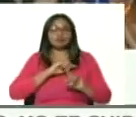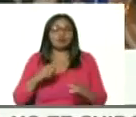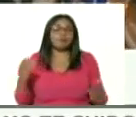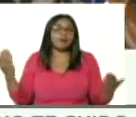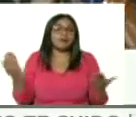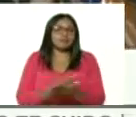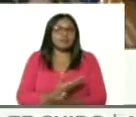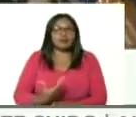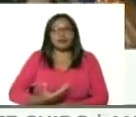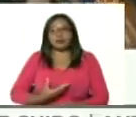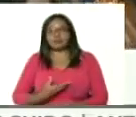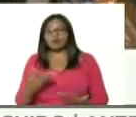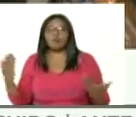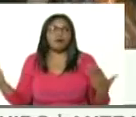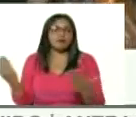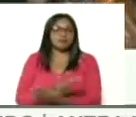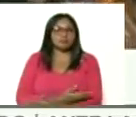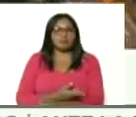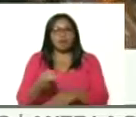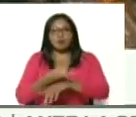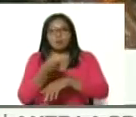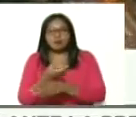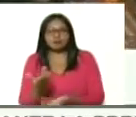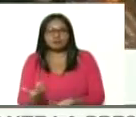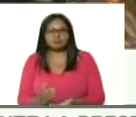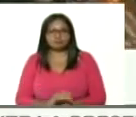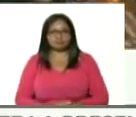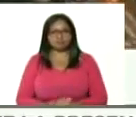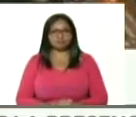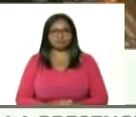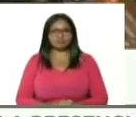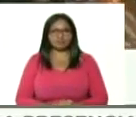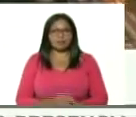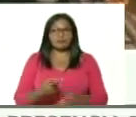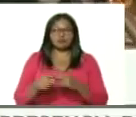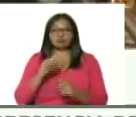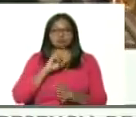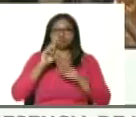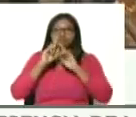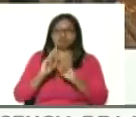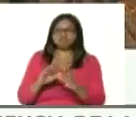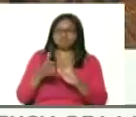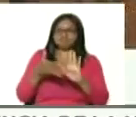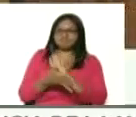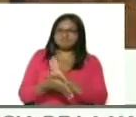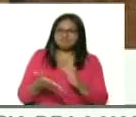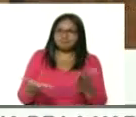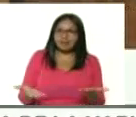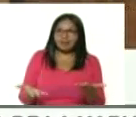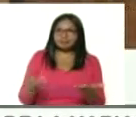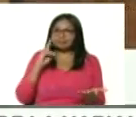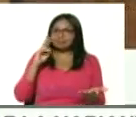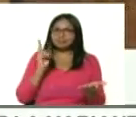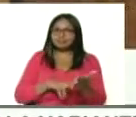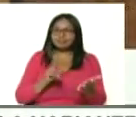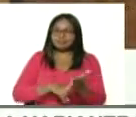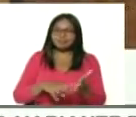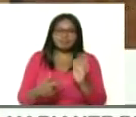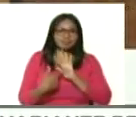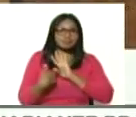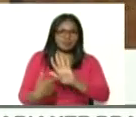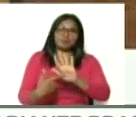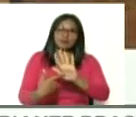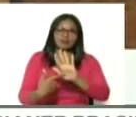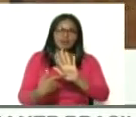las alcaldías, que vamos a eliminar las gobernaciones. Y nuestra mayor respuesta es la realidad.